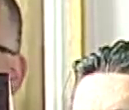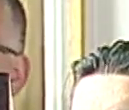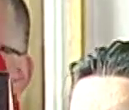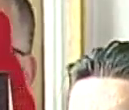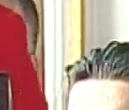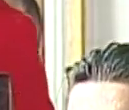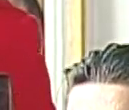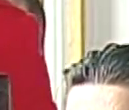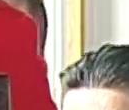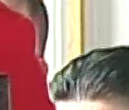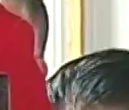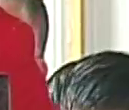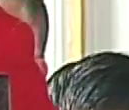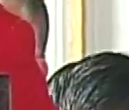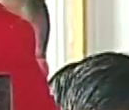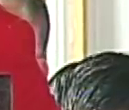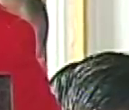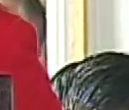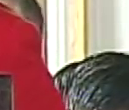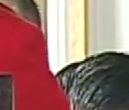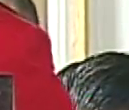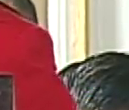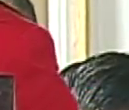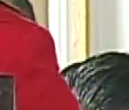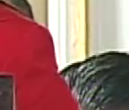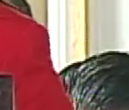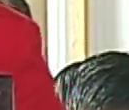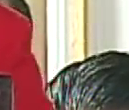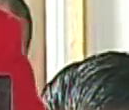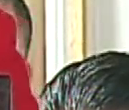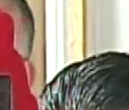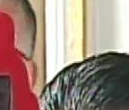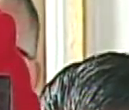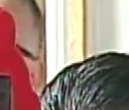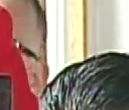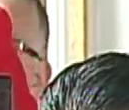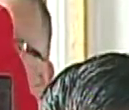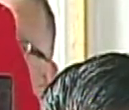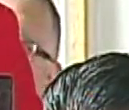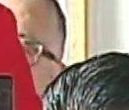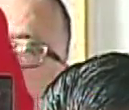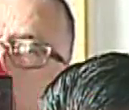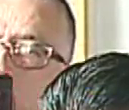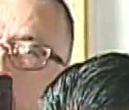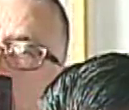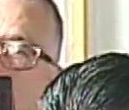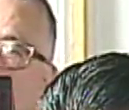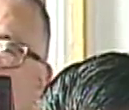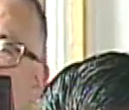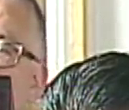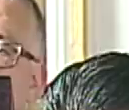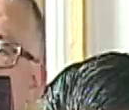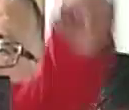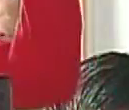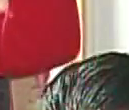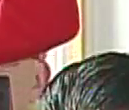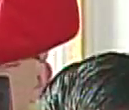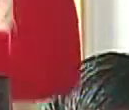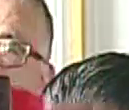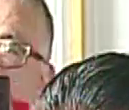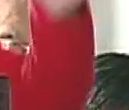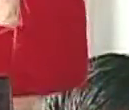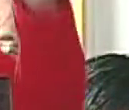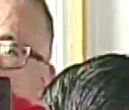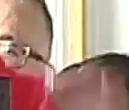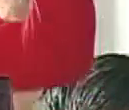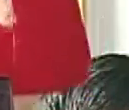todo el pueblo de Venezuela se instale en un gran diálogo nacional. A los que no creían en la constituyente, aquí tienen